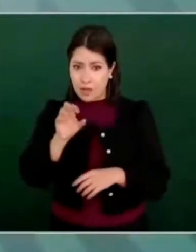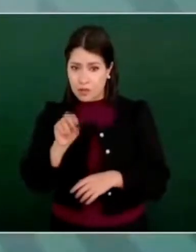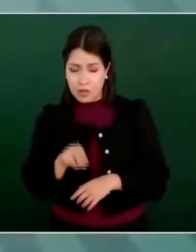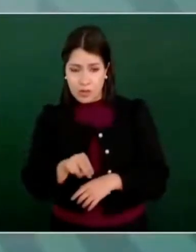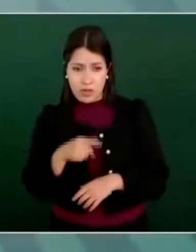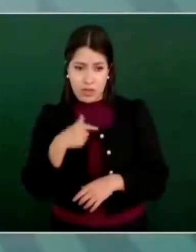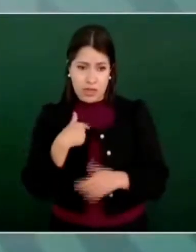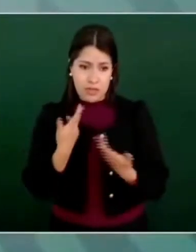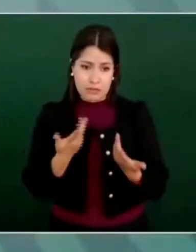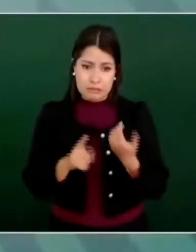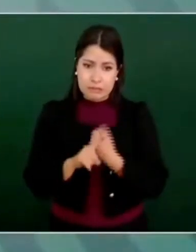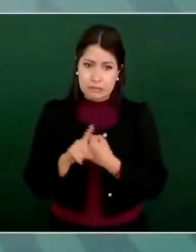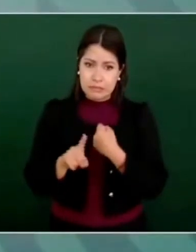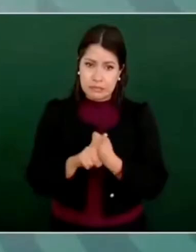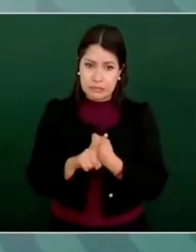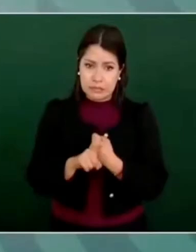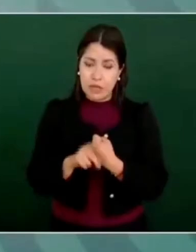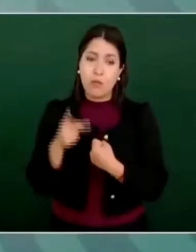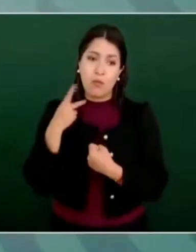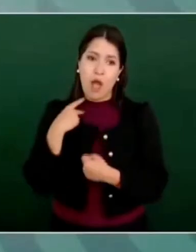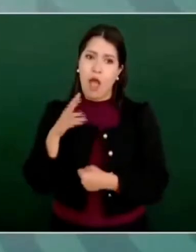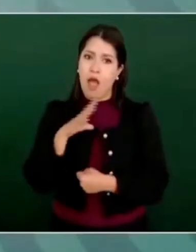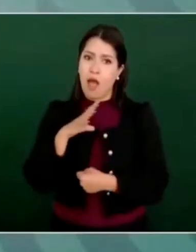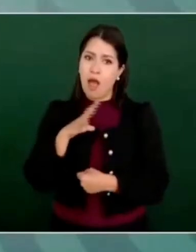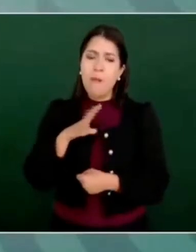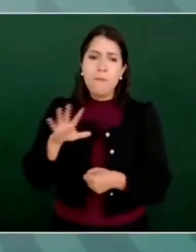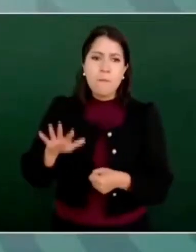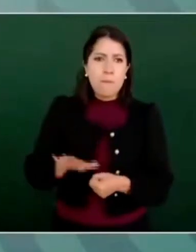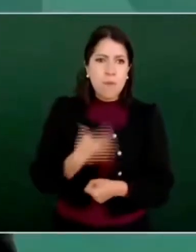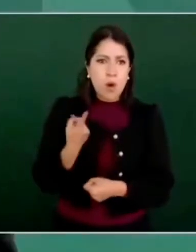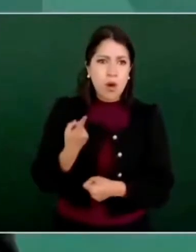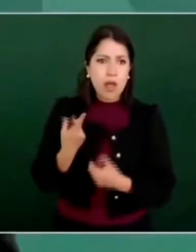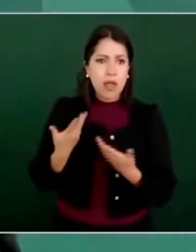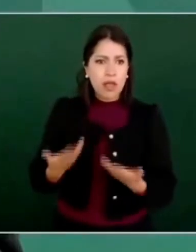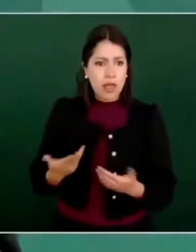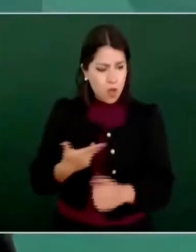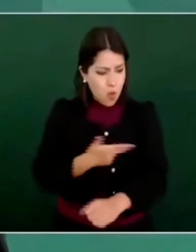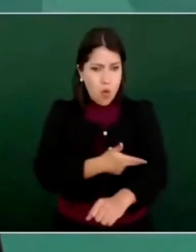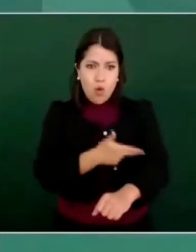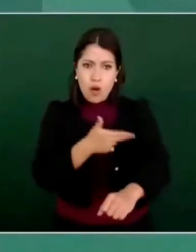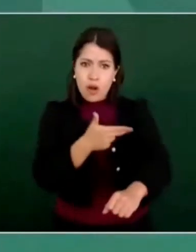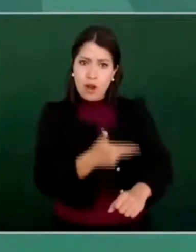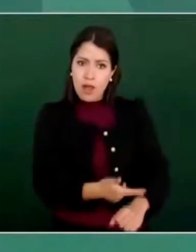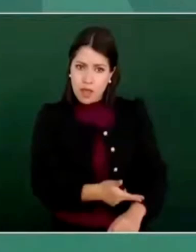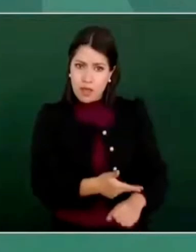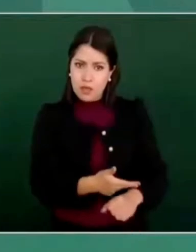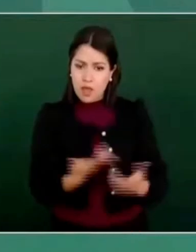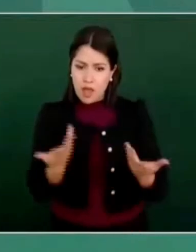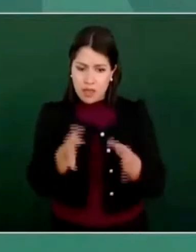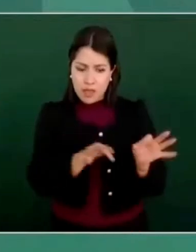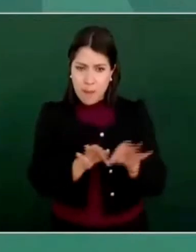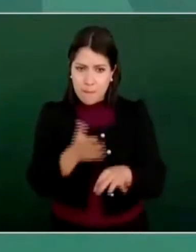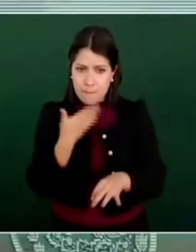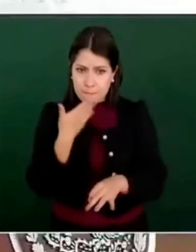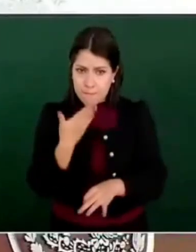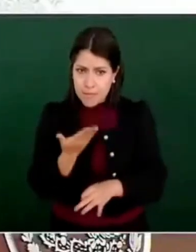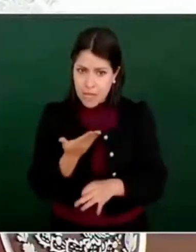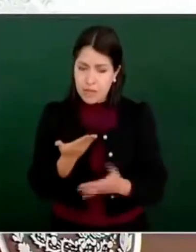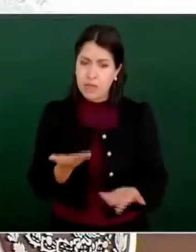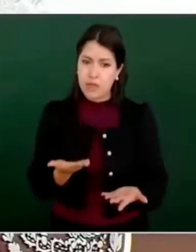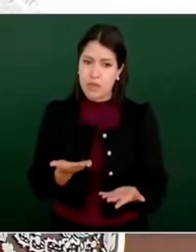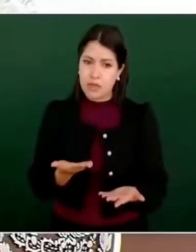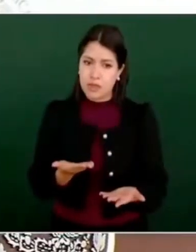por su actuación, por su rectitud, por su honestidad. Lo acusó por